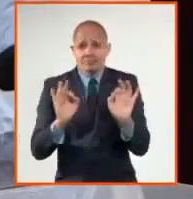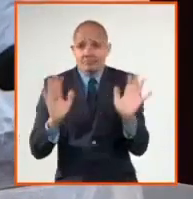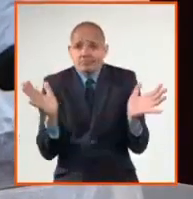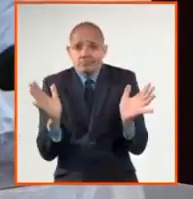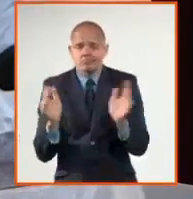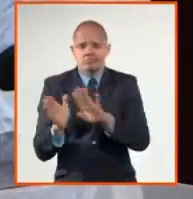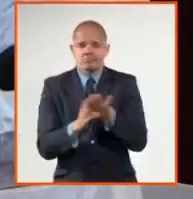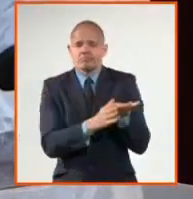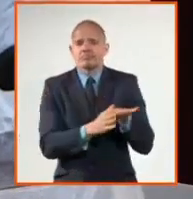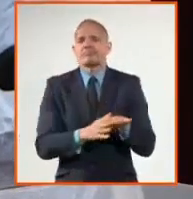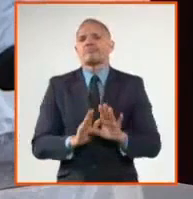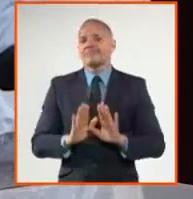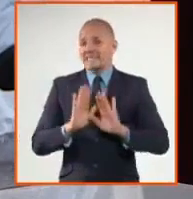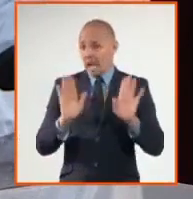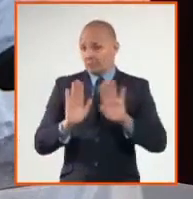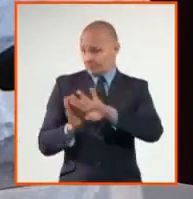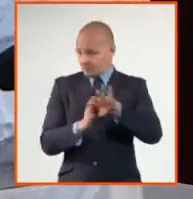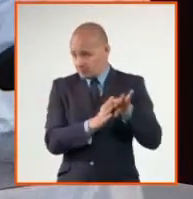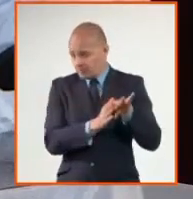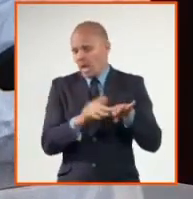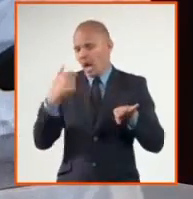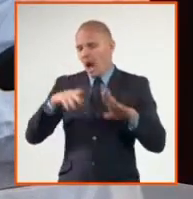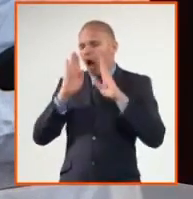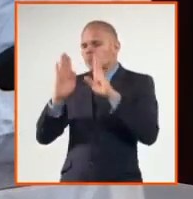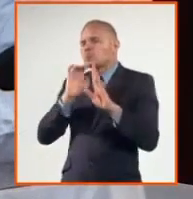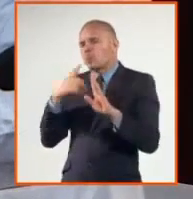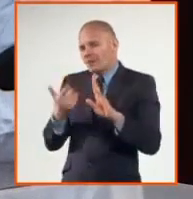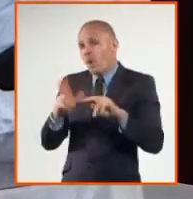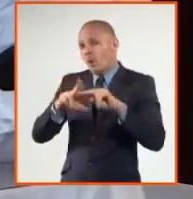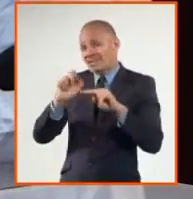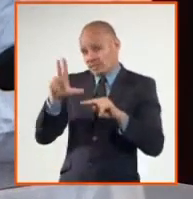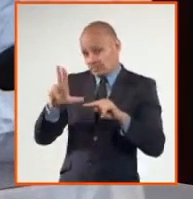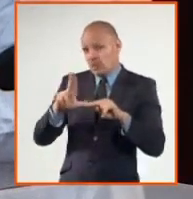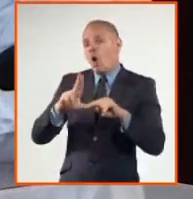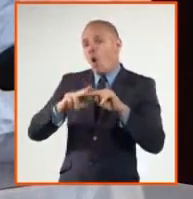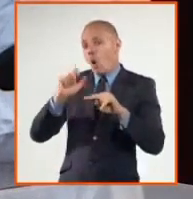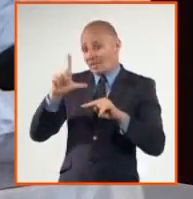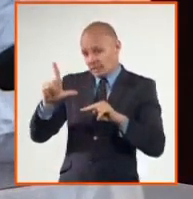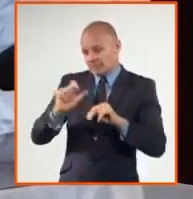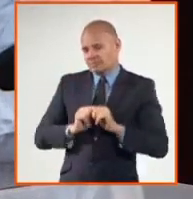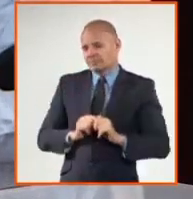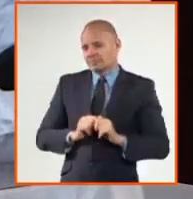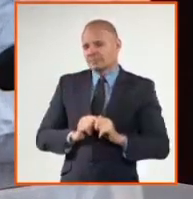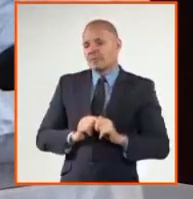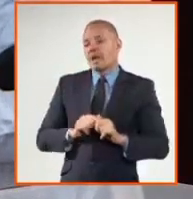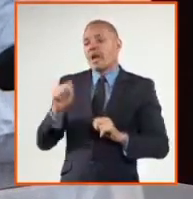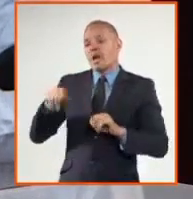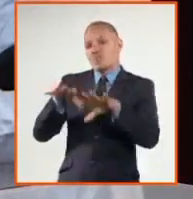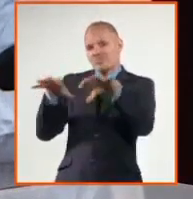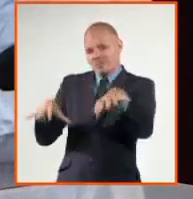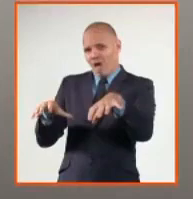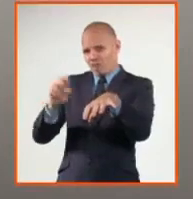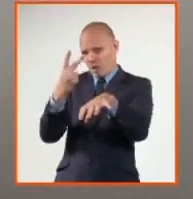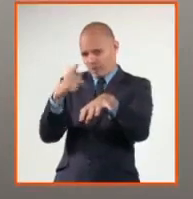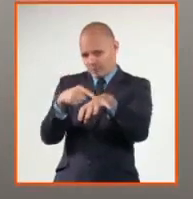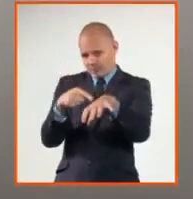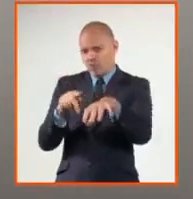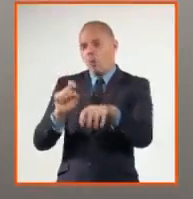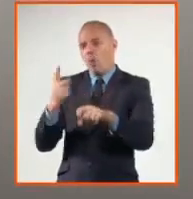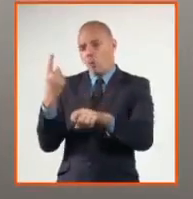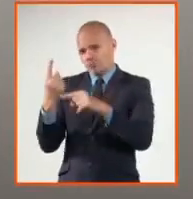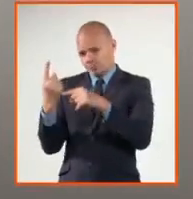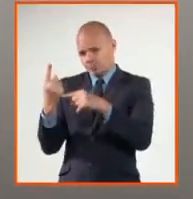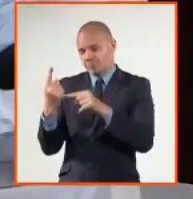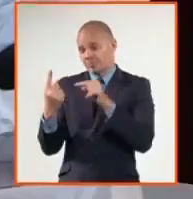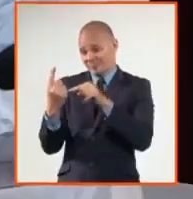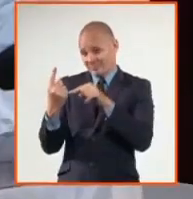este bloque vamos a ubicar un poco más en contexto un bloque nuevo en el caso de la aviación e inversiones en